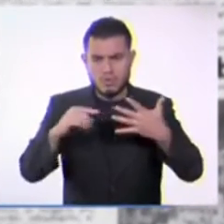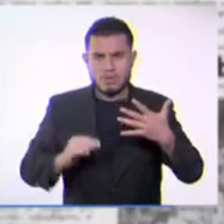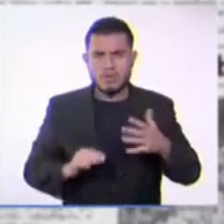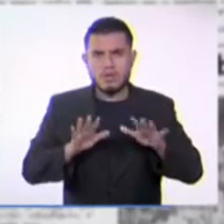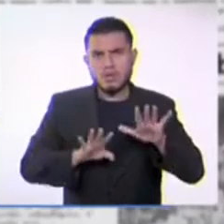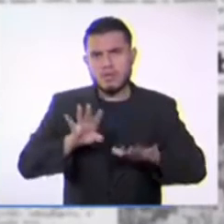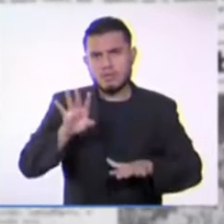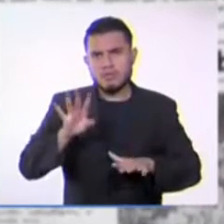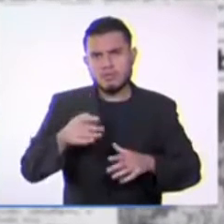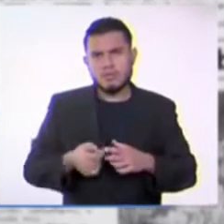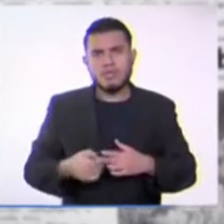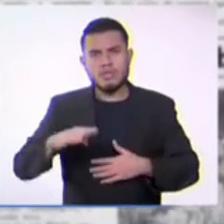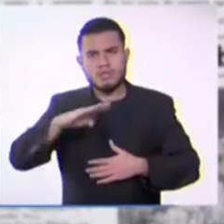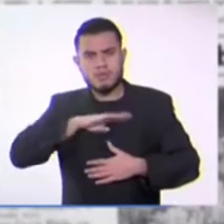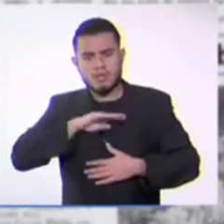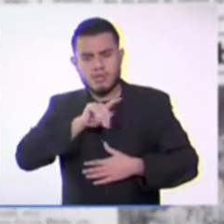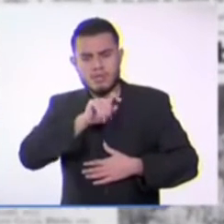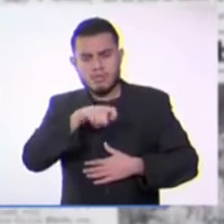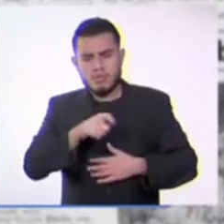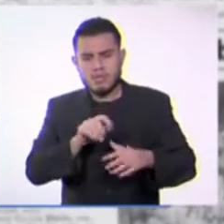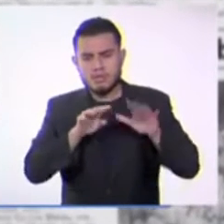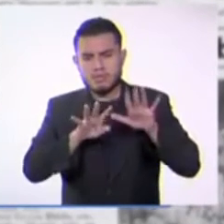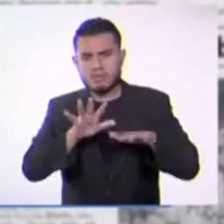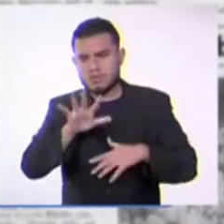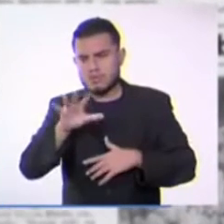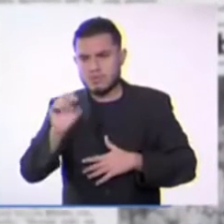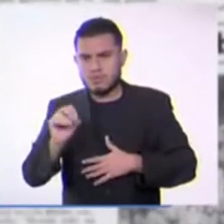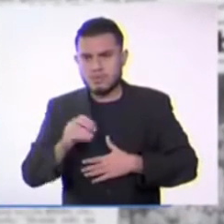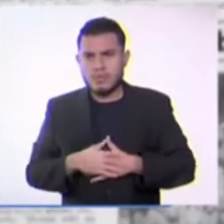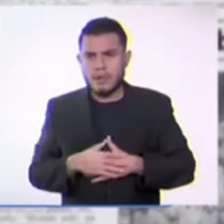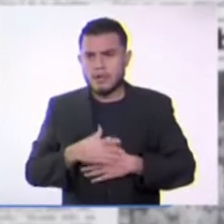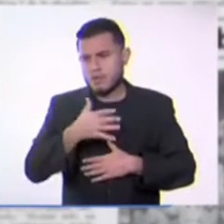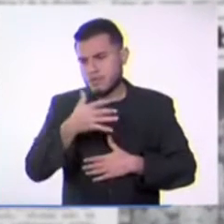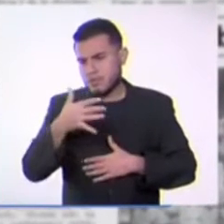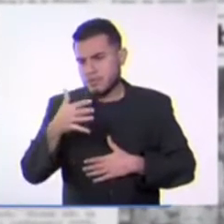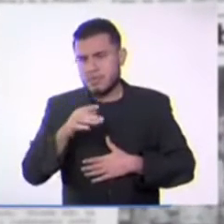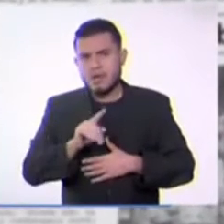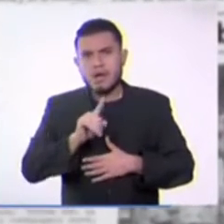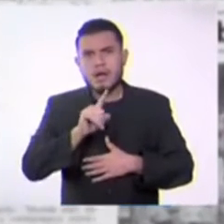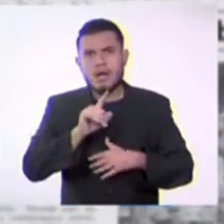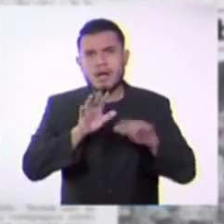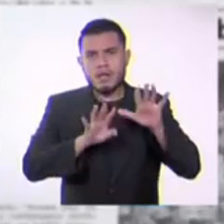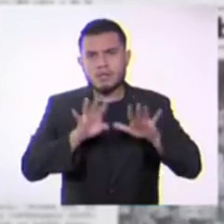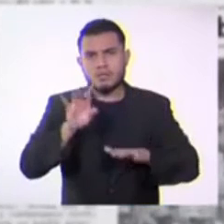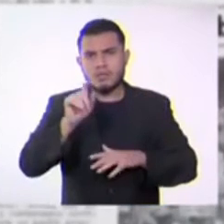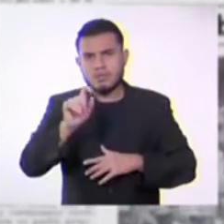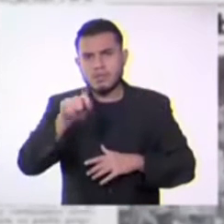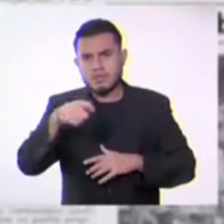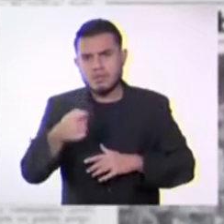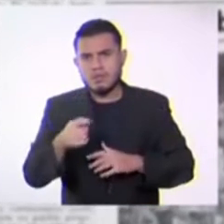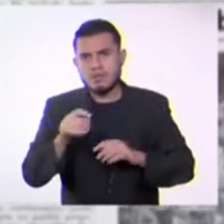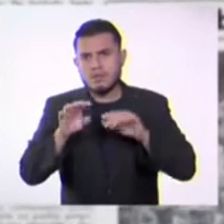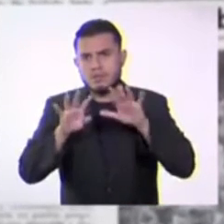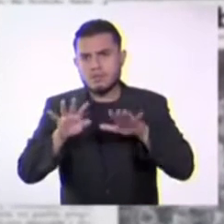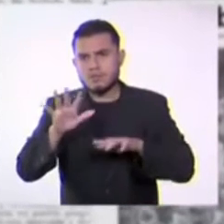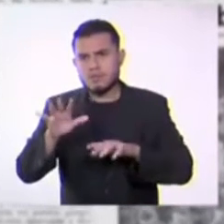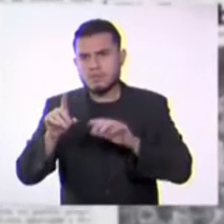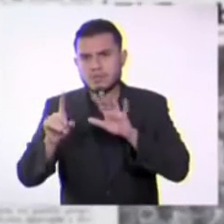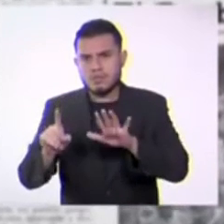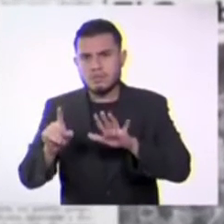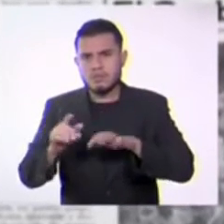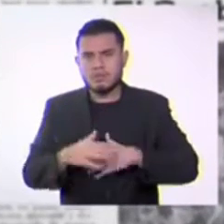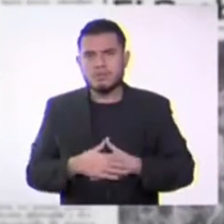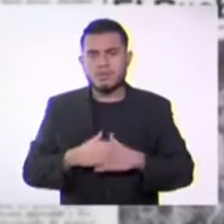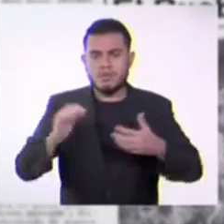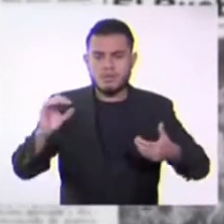14 de septiembre de 1950 hasta el 14 de septiembre de 1956. por el Partido Revolucionario de